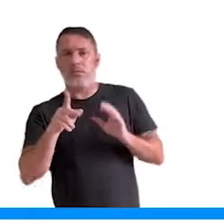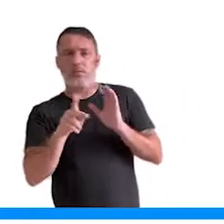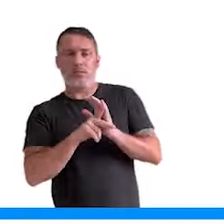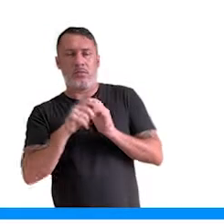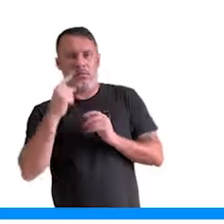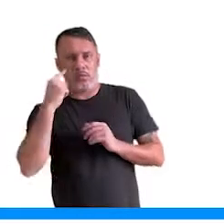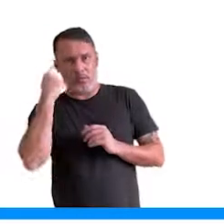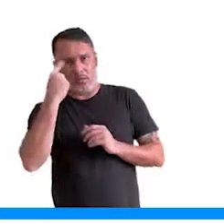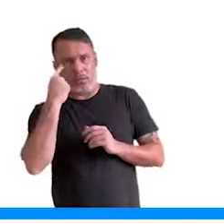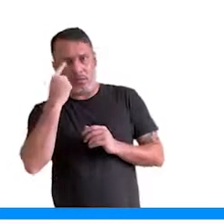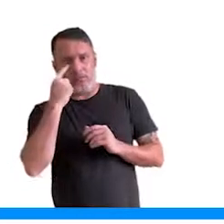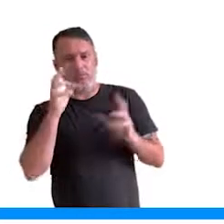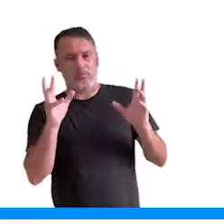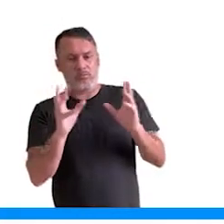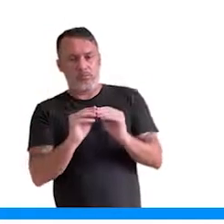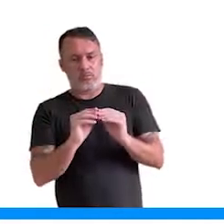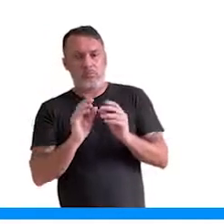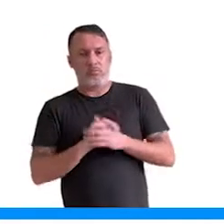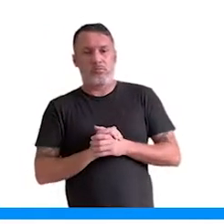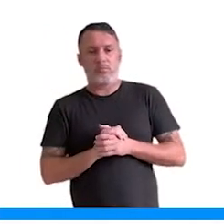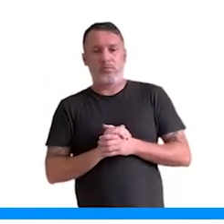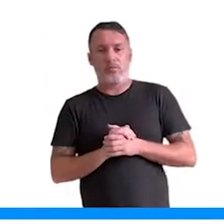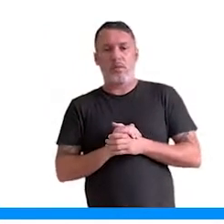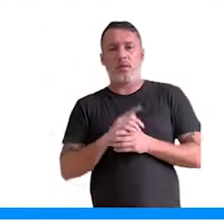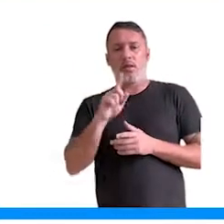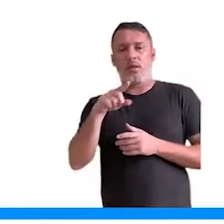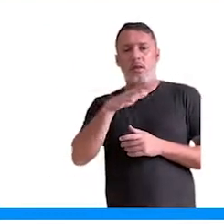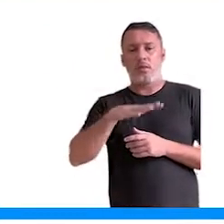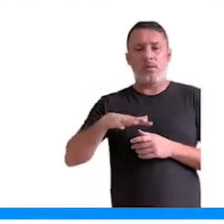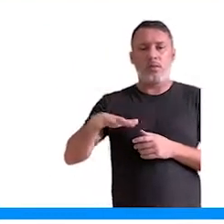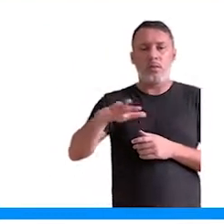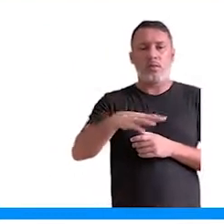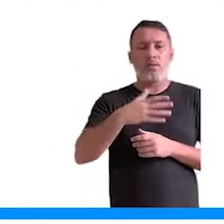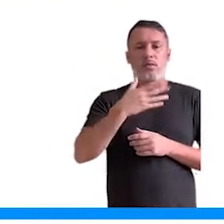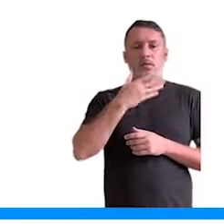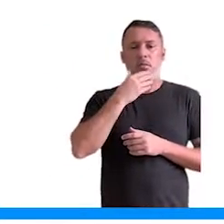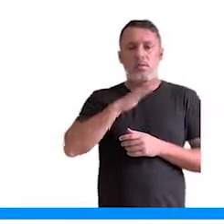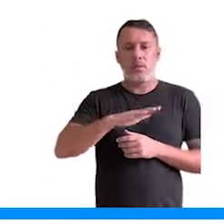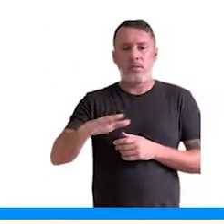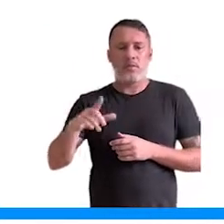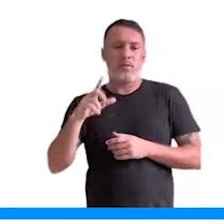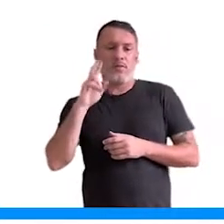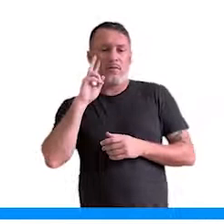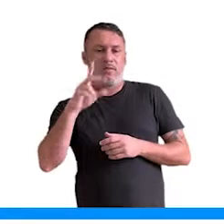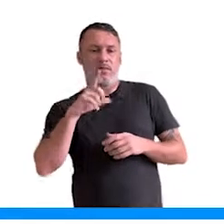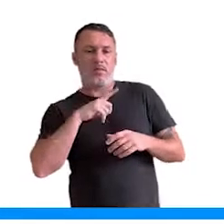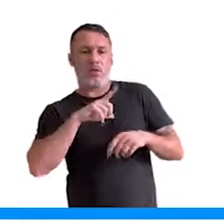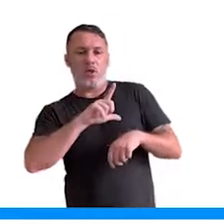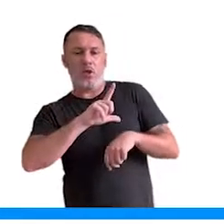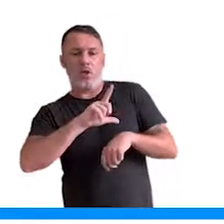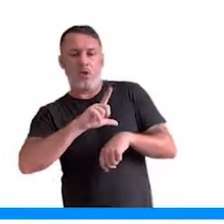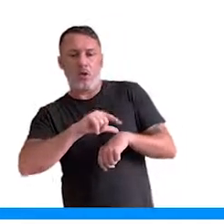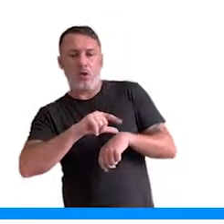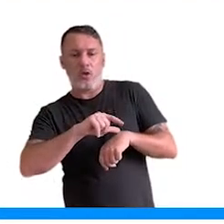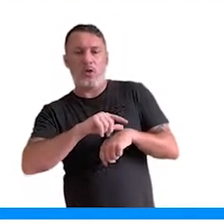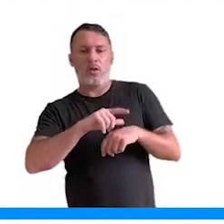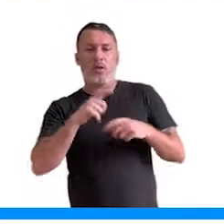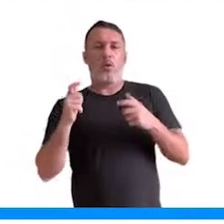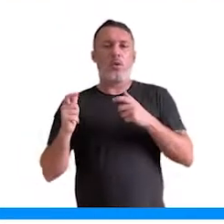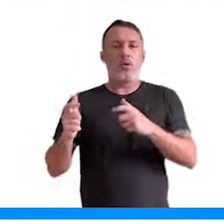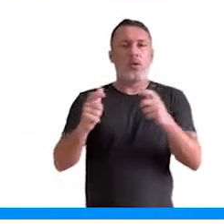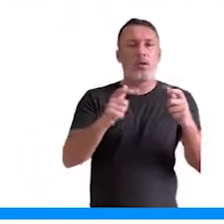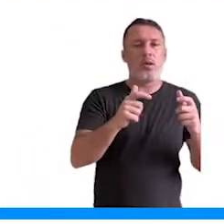nosotros se estrecha el tiempo de tal modo que todo está apretado y oprimido. Se atropellan los